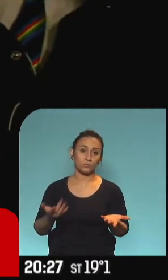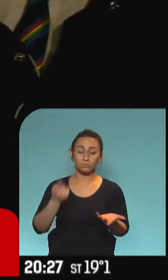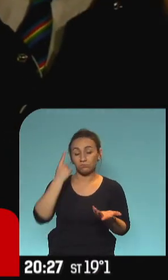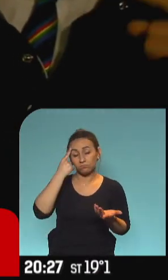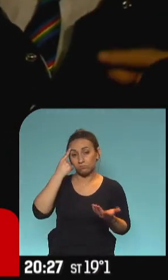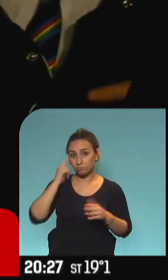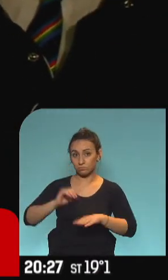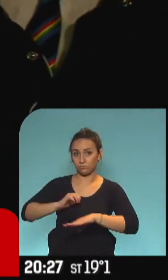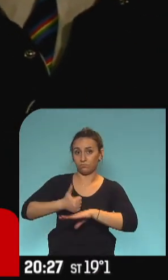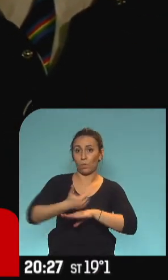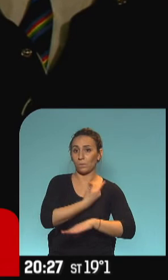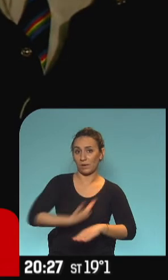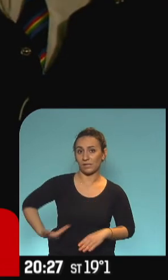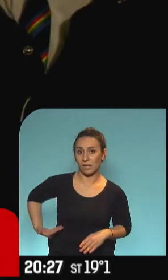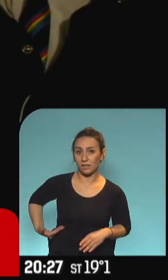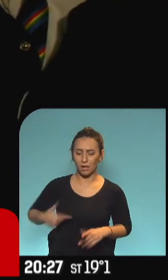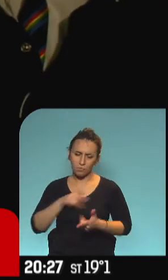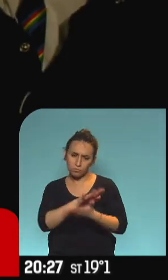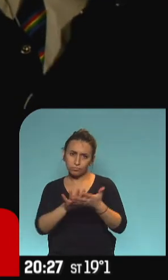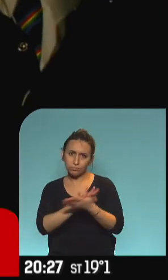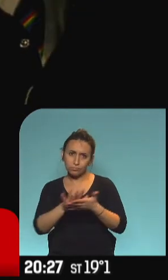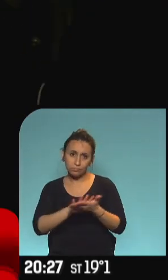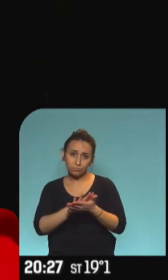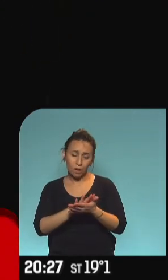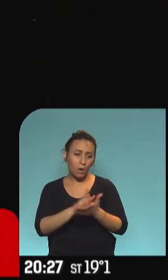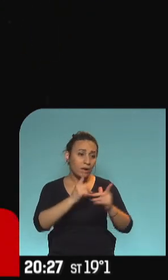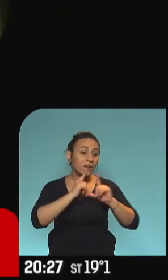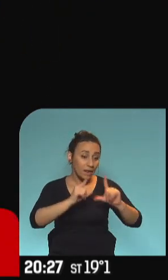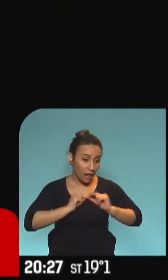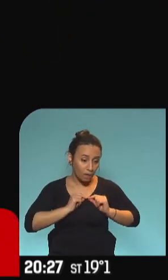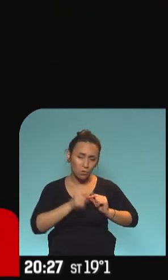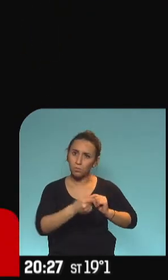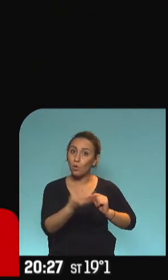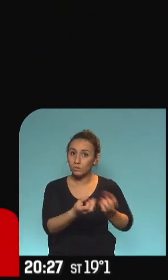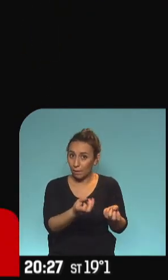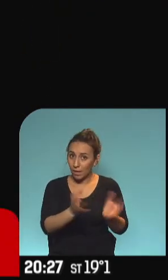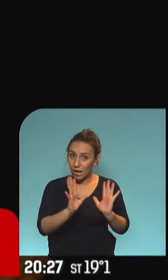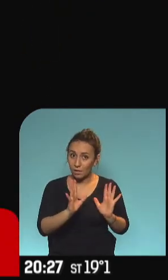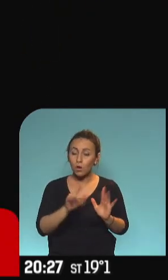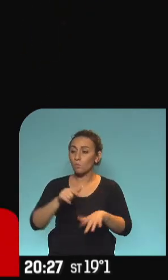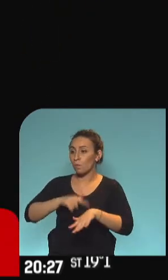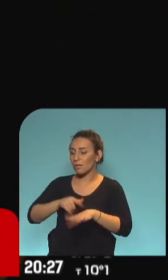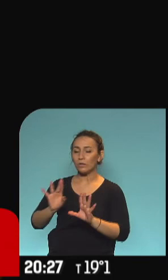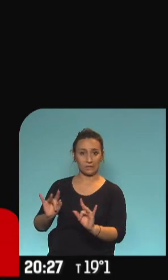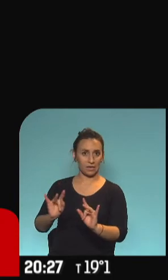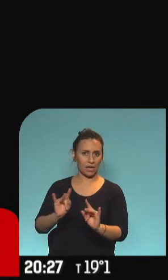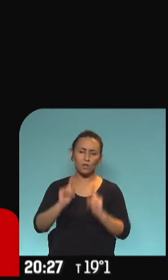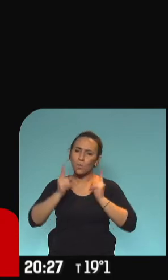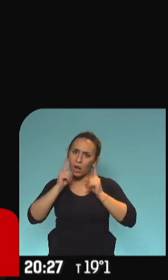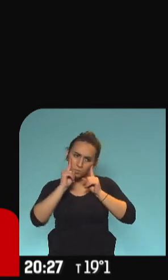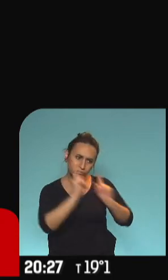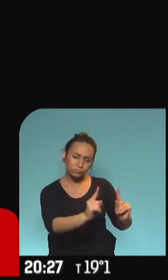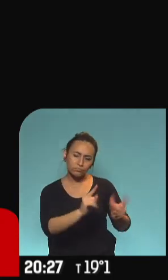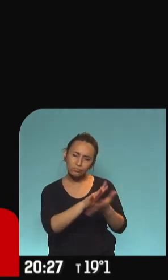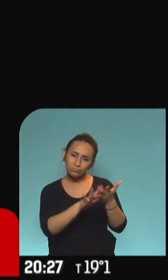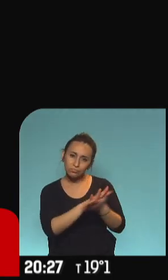saldar un reclamo que es justo en un momento muy, muy delicado. Por eso también el presidente